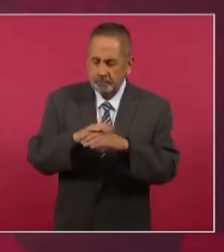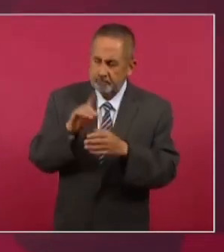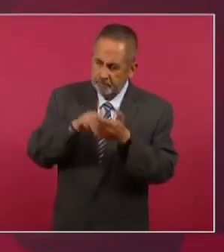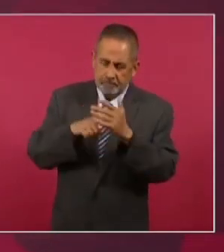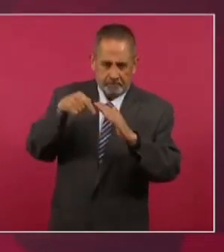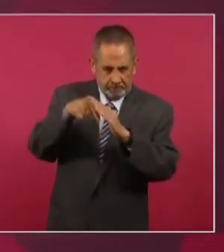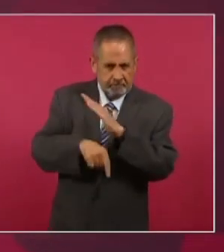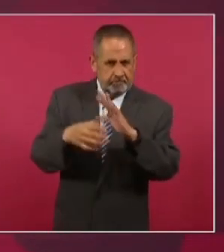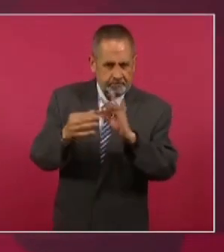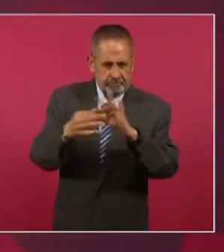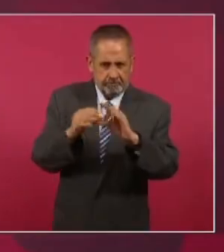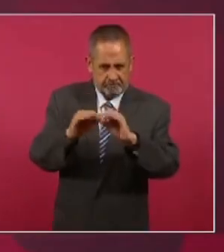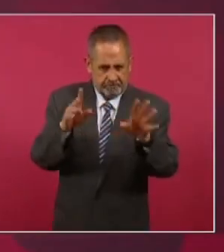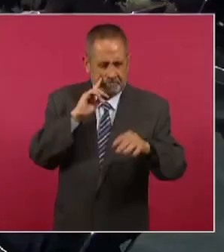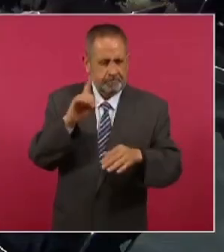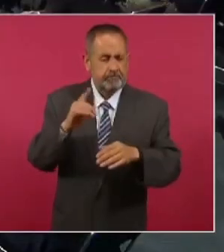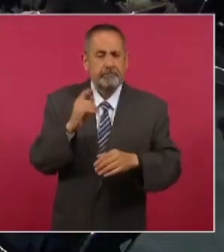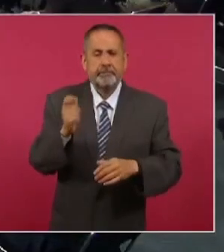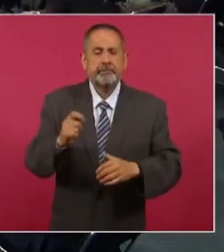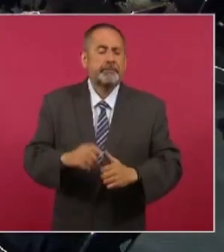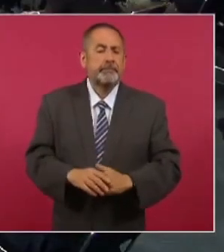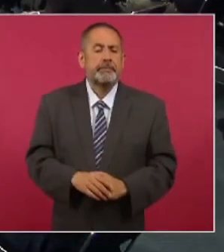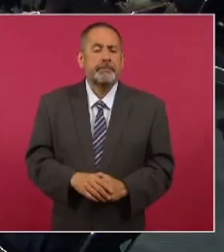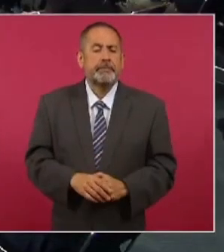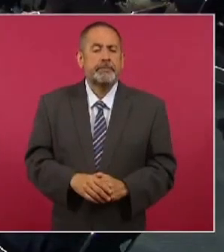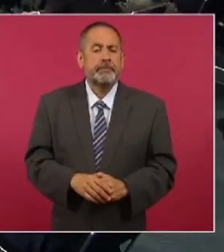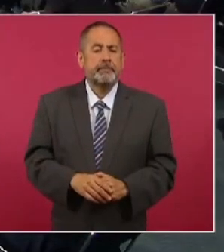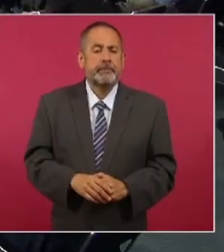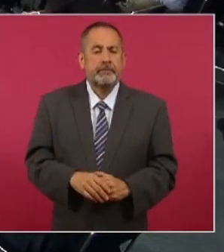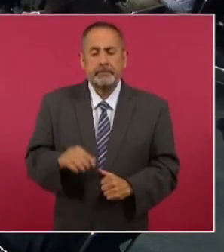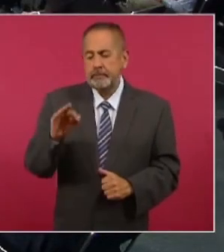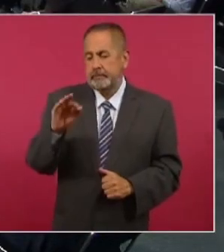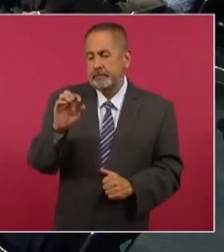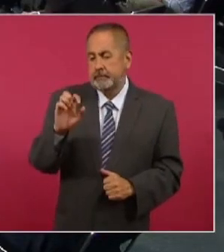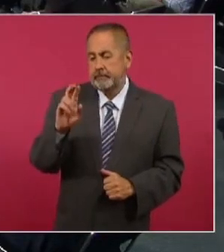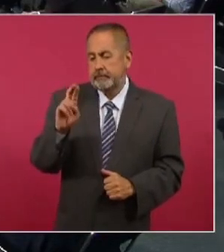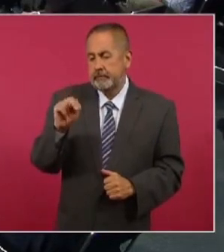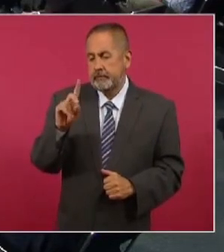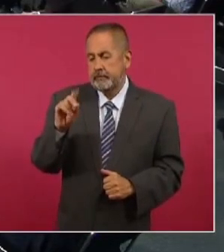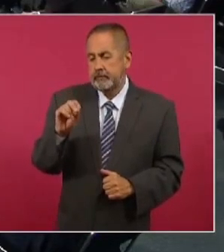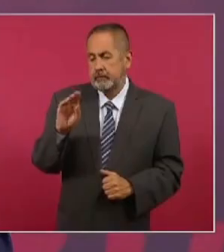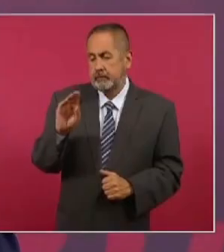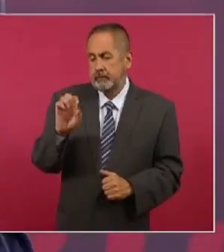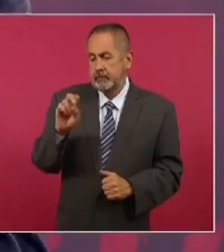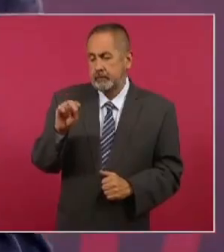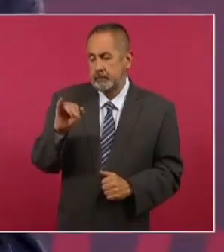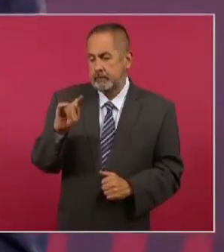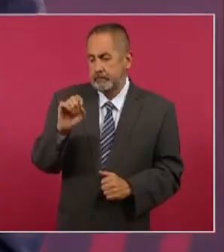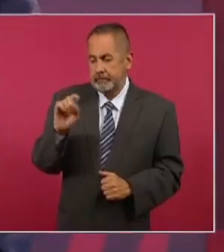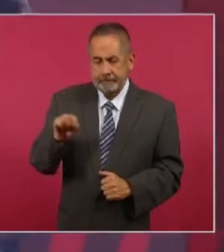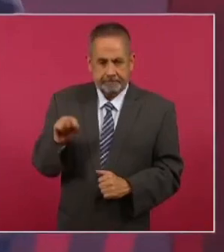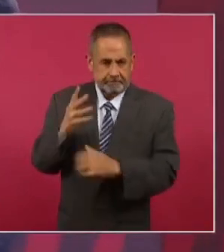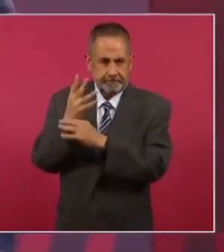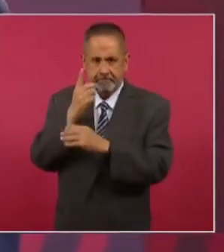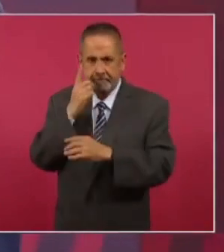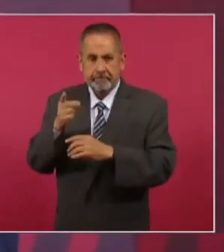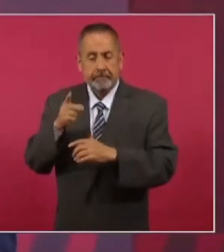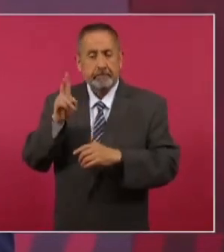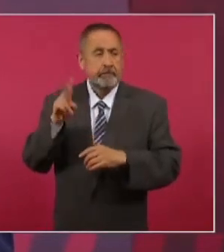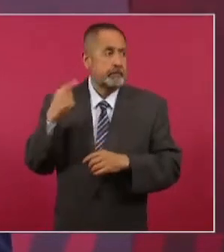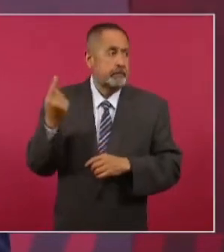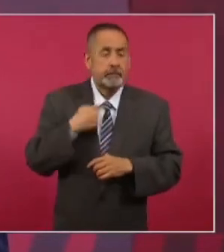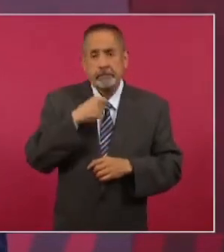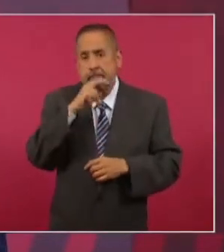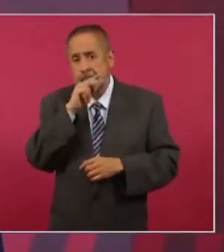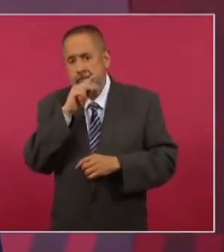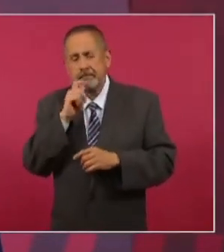eh Fernando Benítez decía que nos preocupábamos